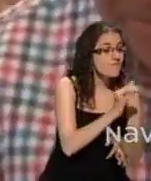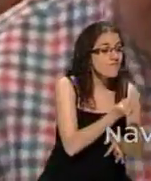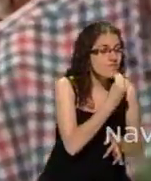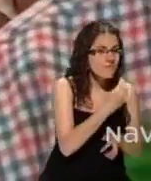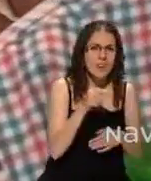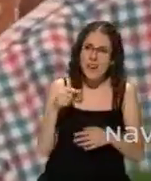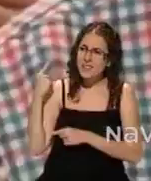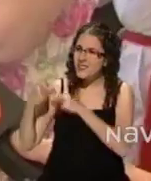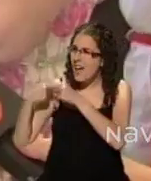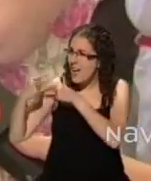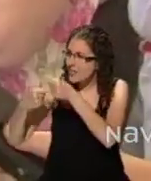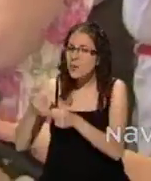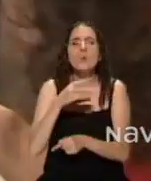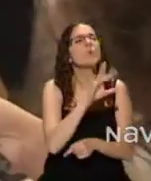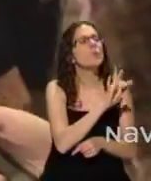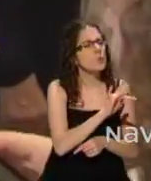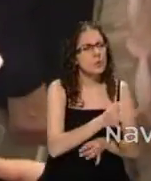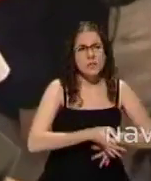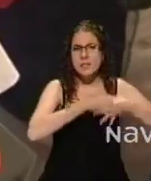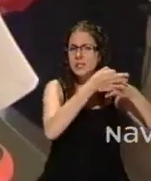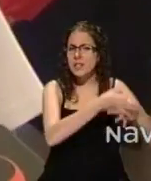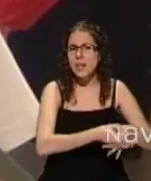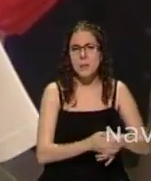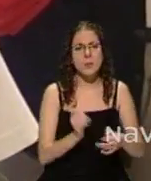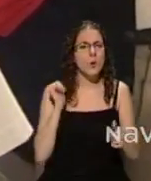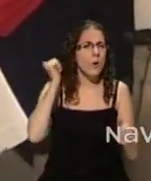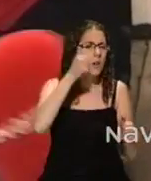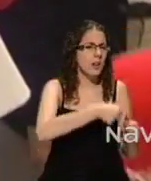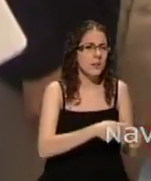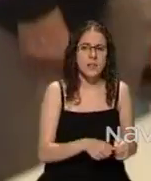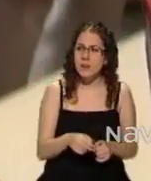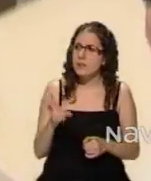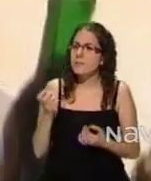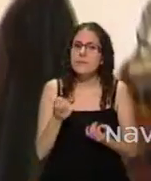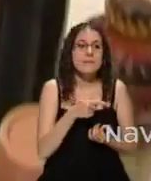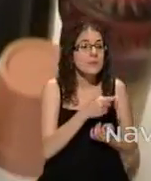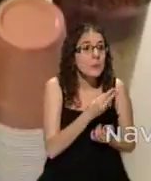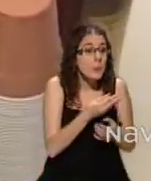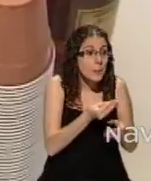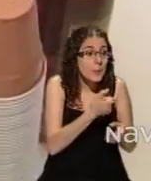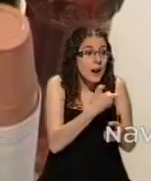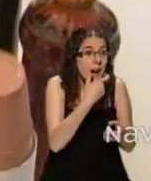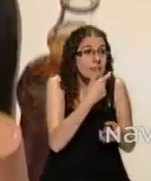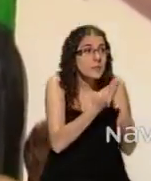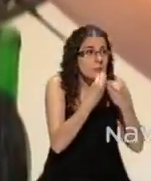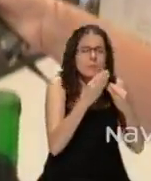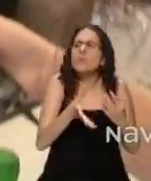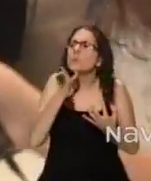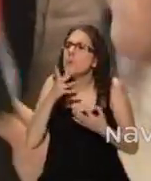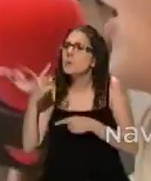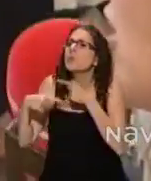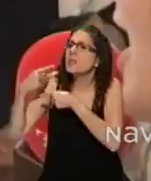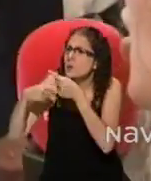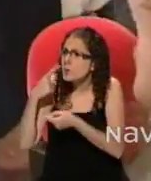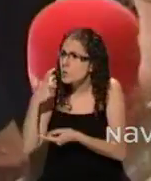¿Toda la vida? Sí. A comer las galletas. ¿Y por qué? ¿Es tradición? Sí.